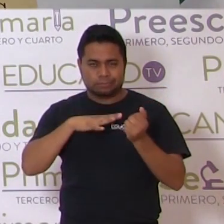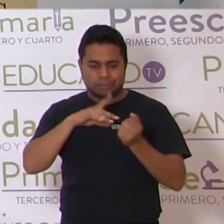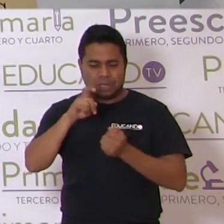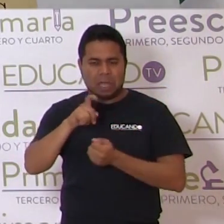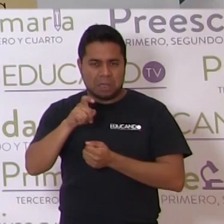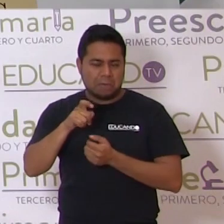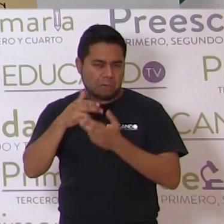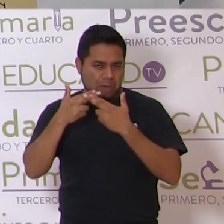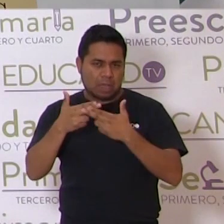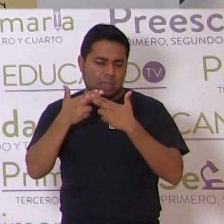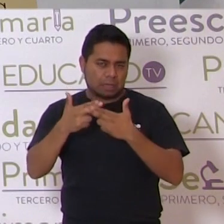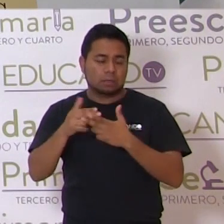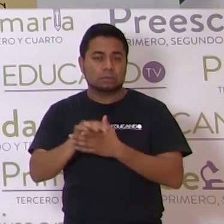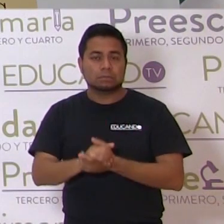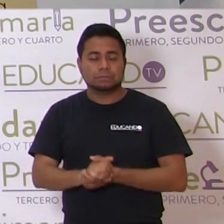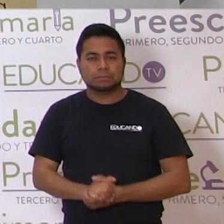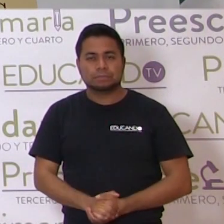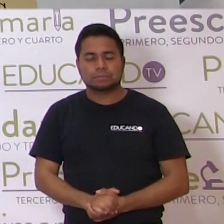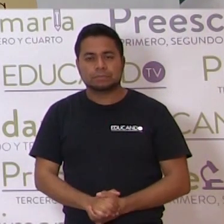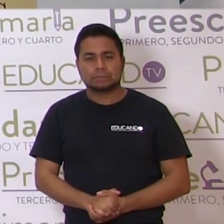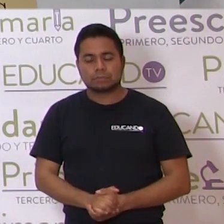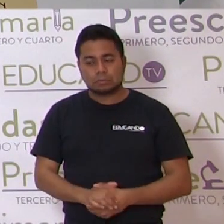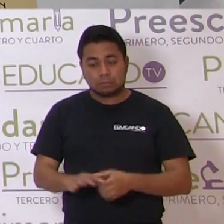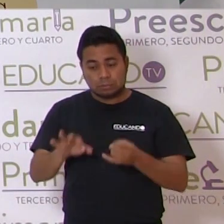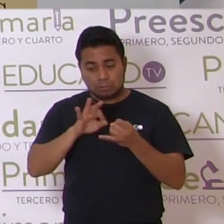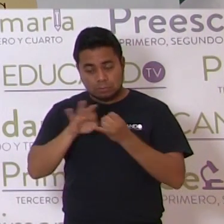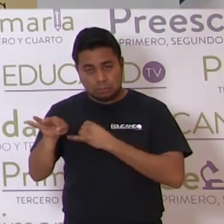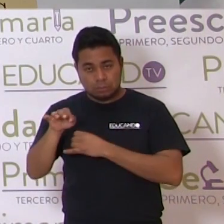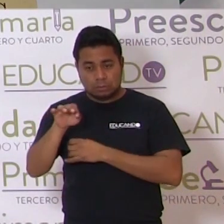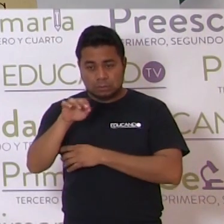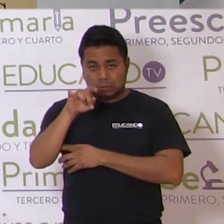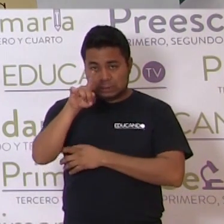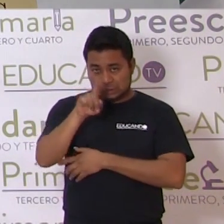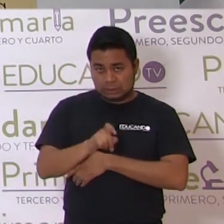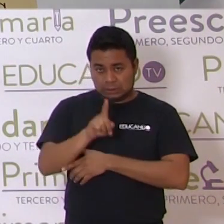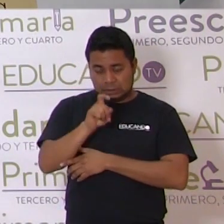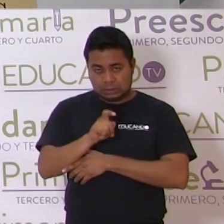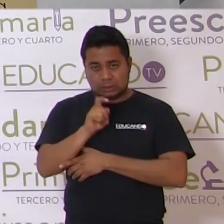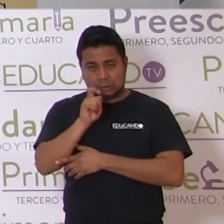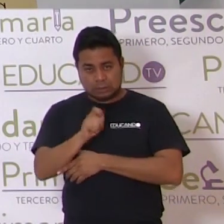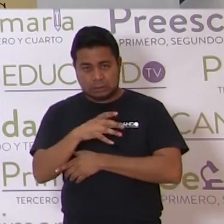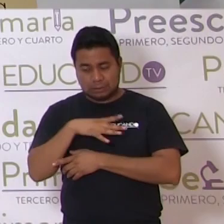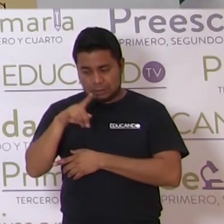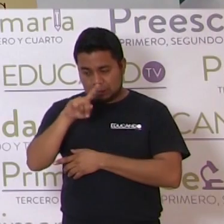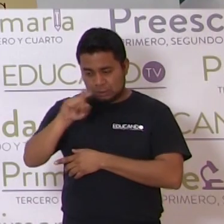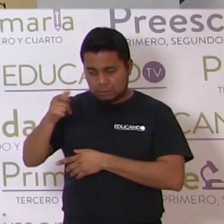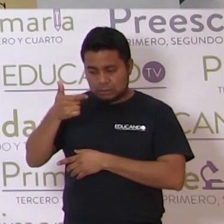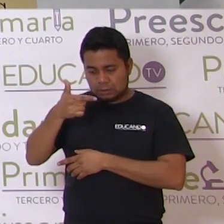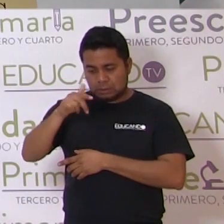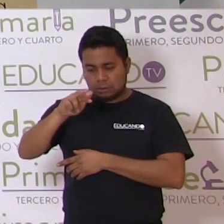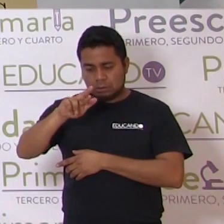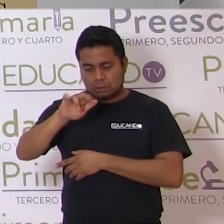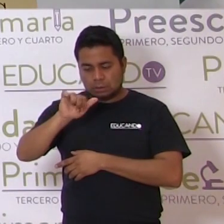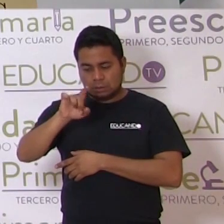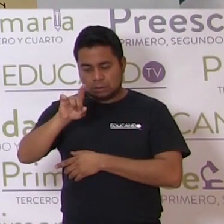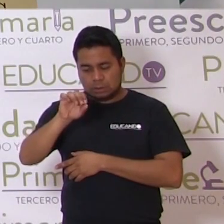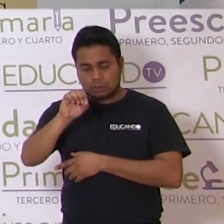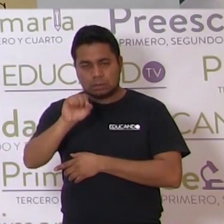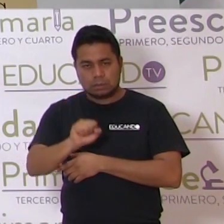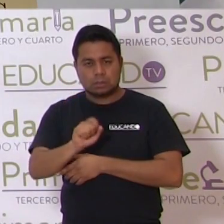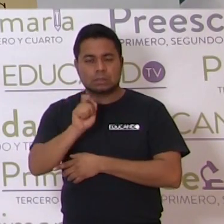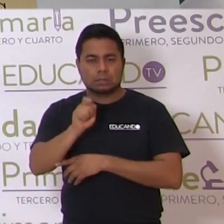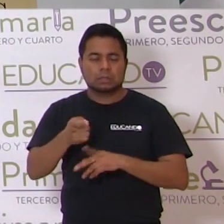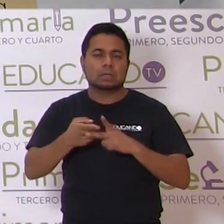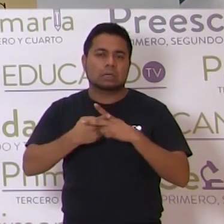líquido. Y por último, cuando el agua consiguió 100 grados centígrados, se